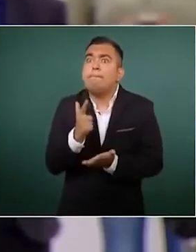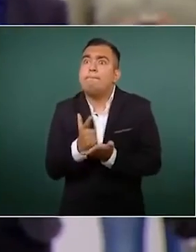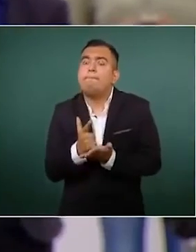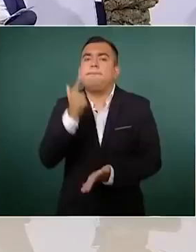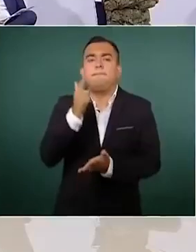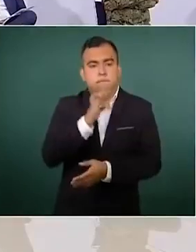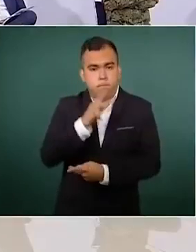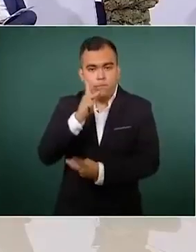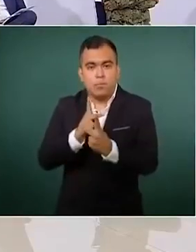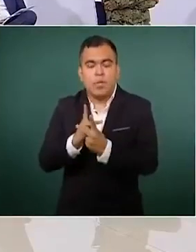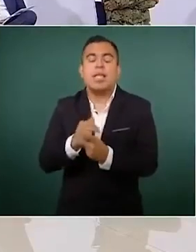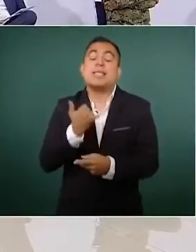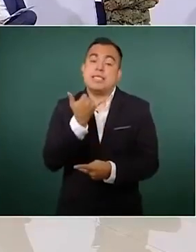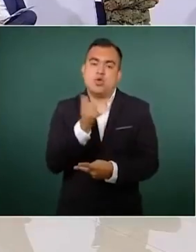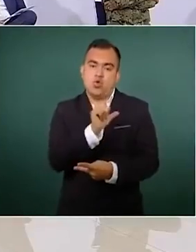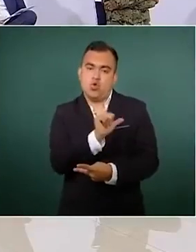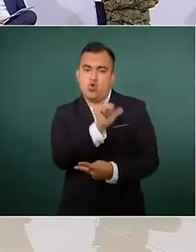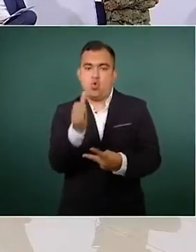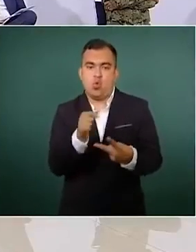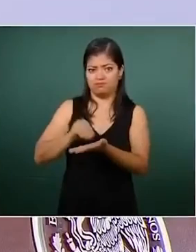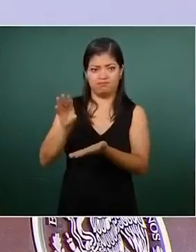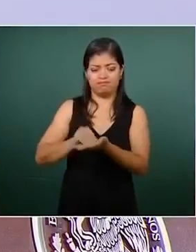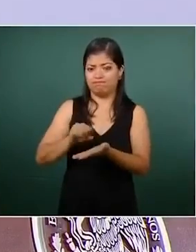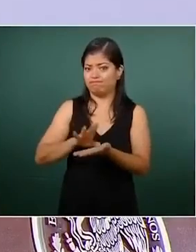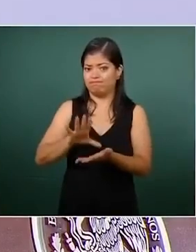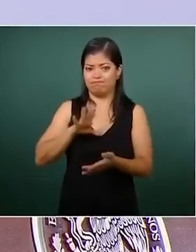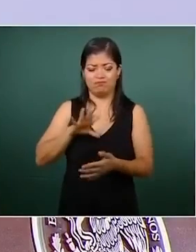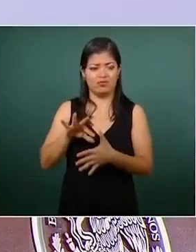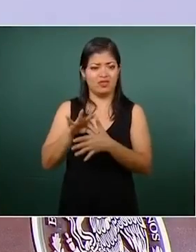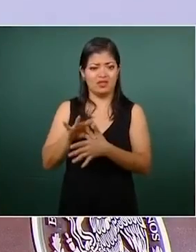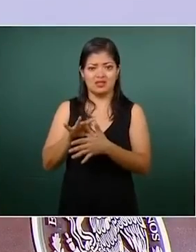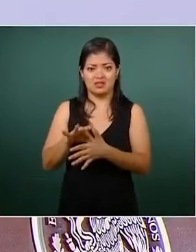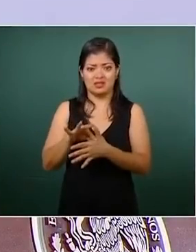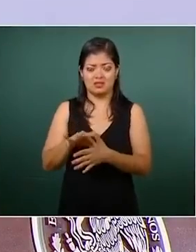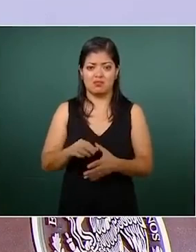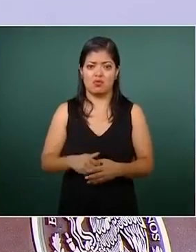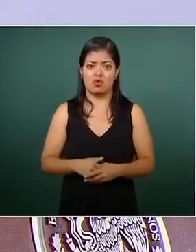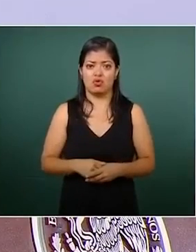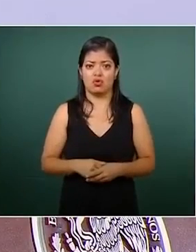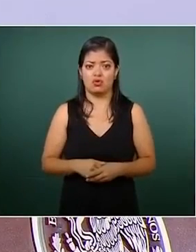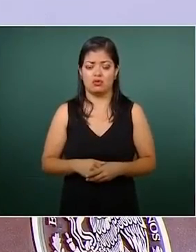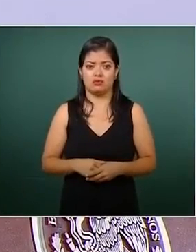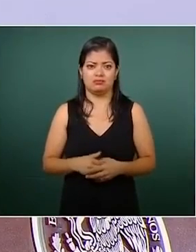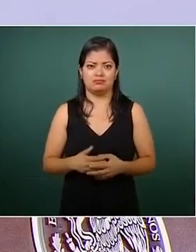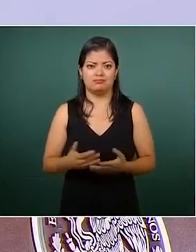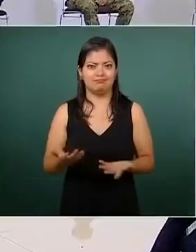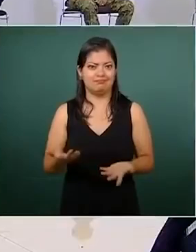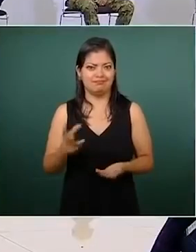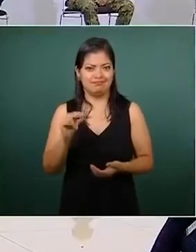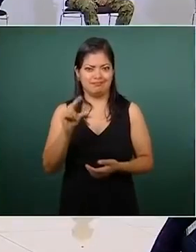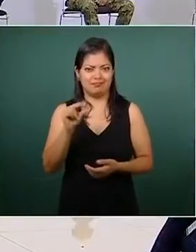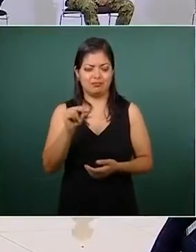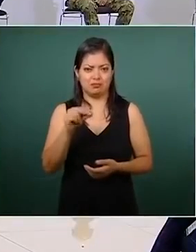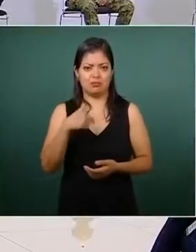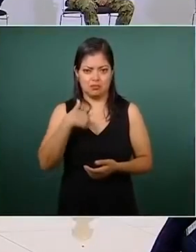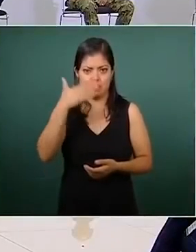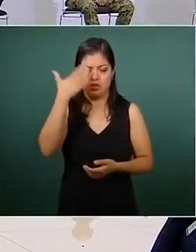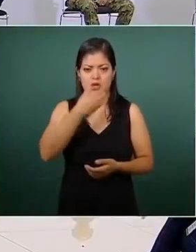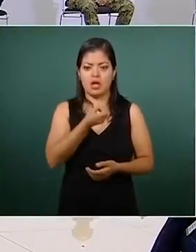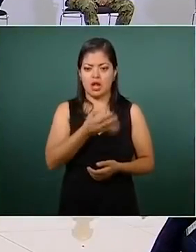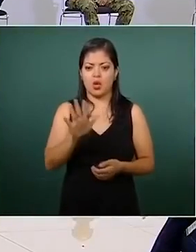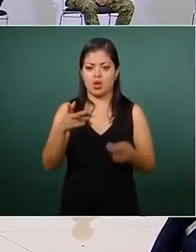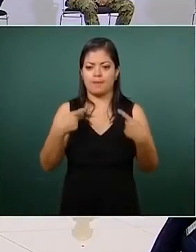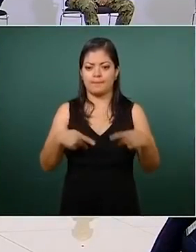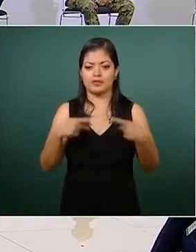Morena a una curul del Congreso local. ¿Qué haces? No, es que yo sé que hay quienes todavía, como te